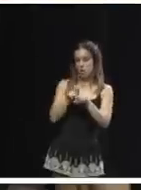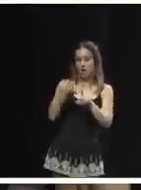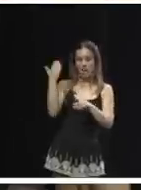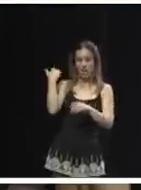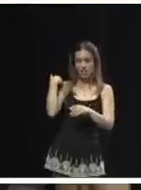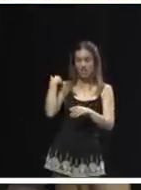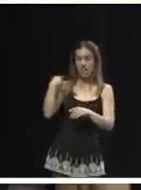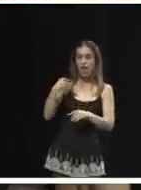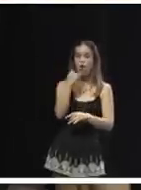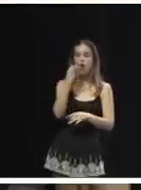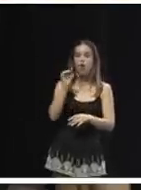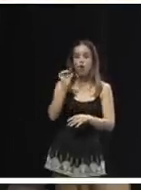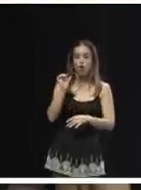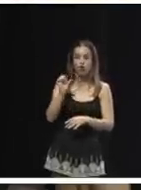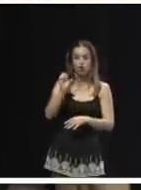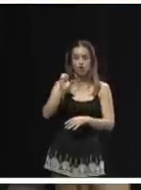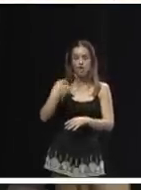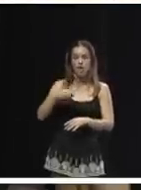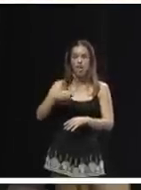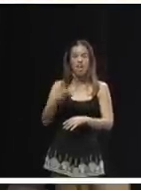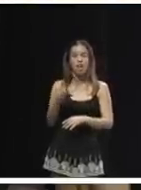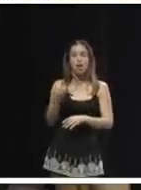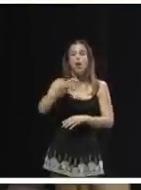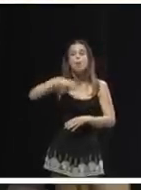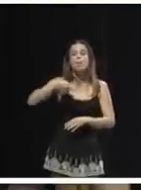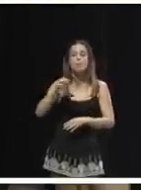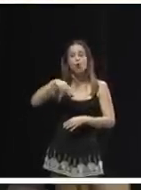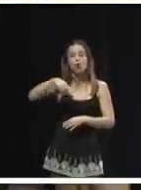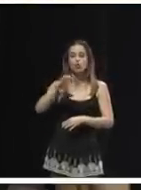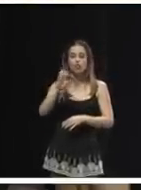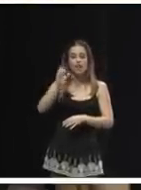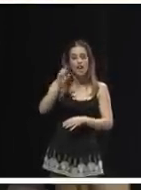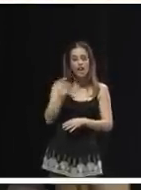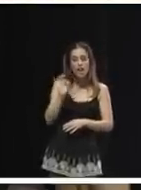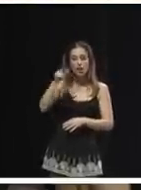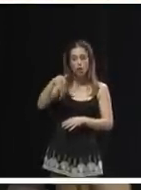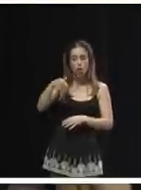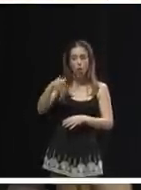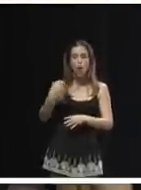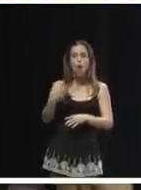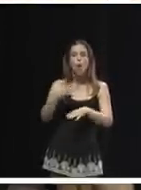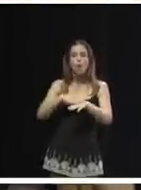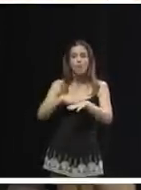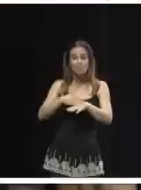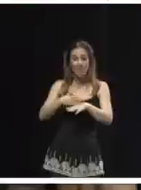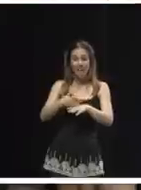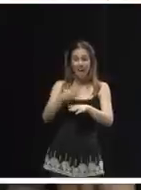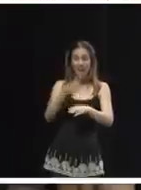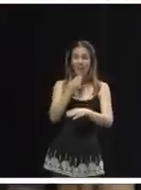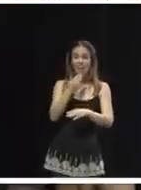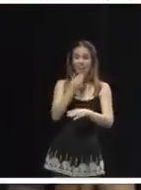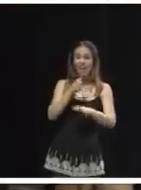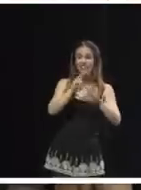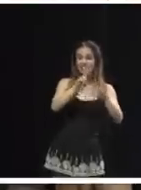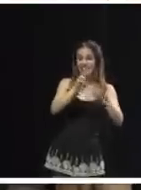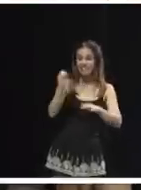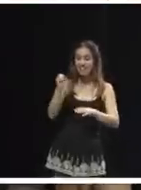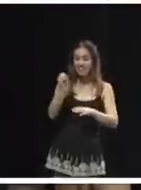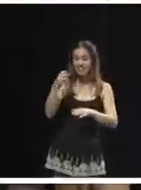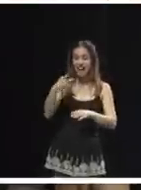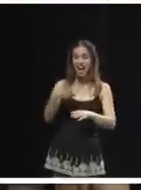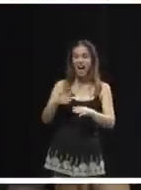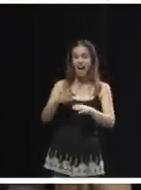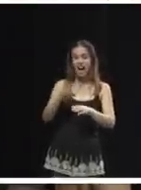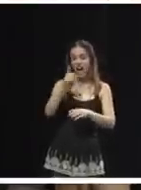propuesta de los empresarios para plantear aumentar la edad de jubilación a los 70 años. Y